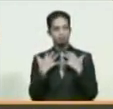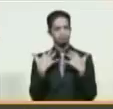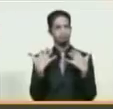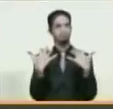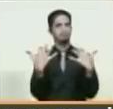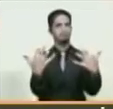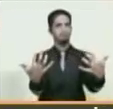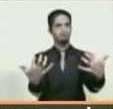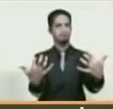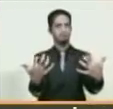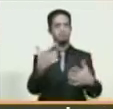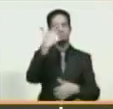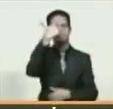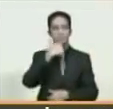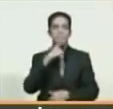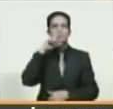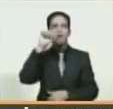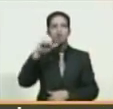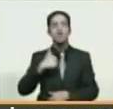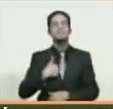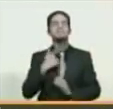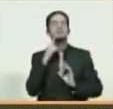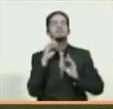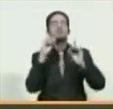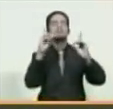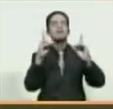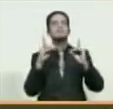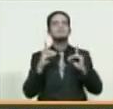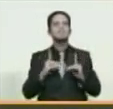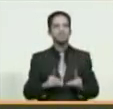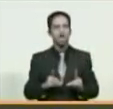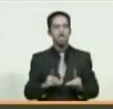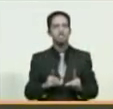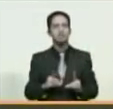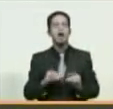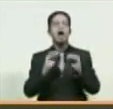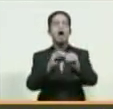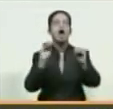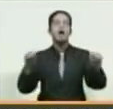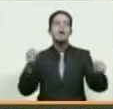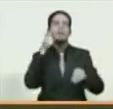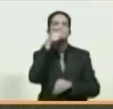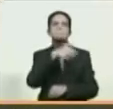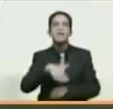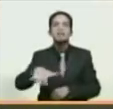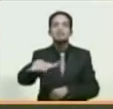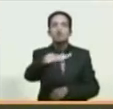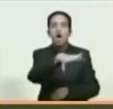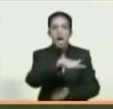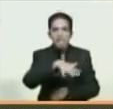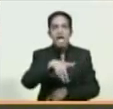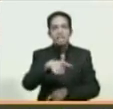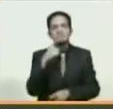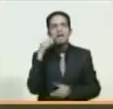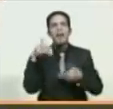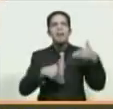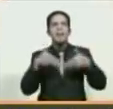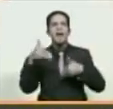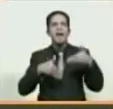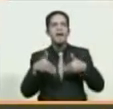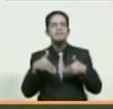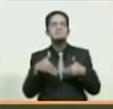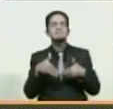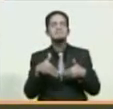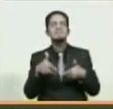dijo: he decidido convocar al poder constituyente originario para elegir una Asamblea